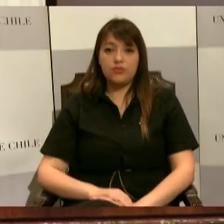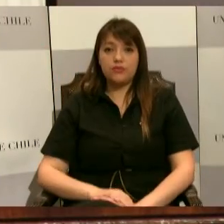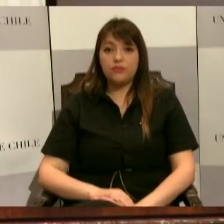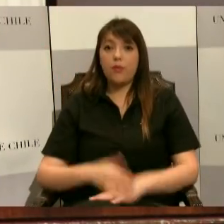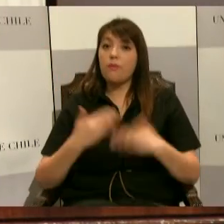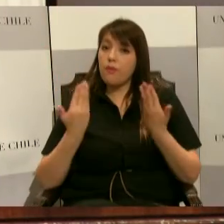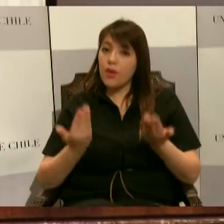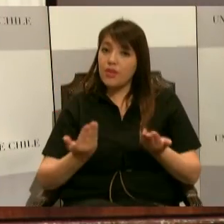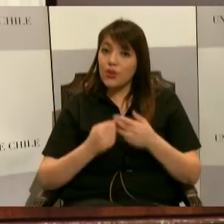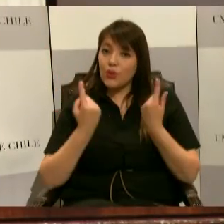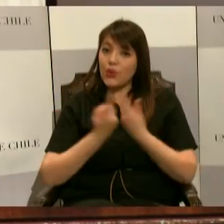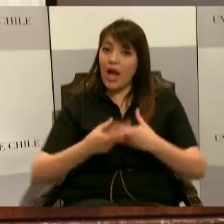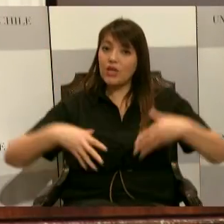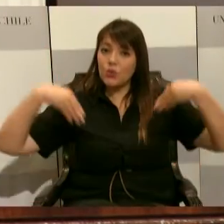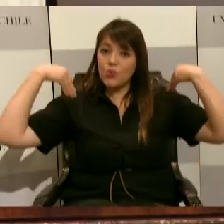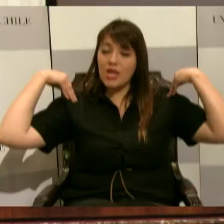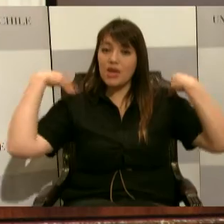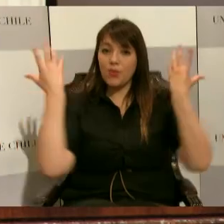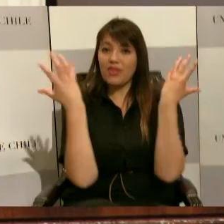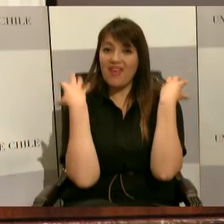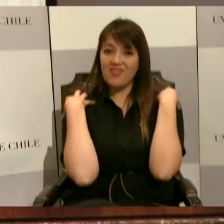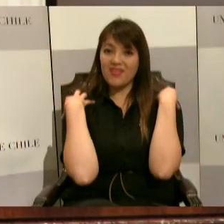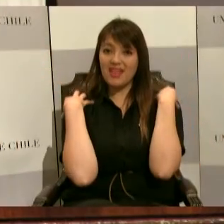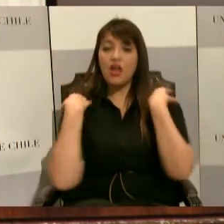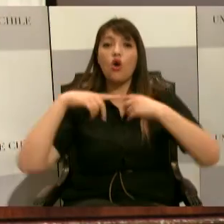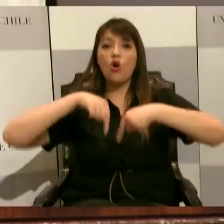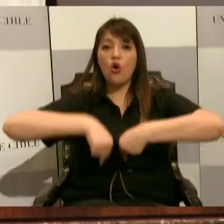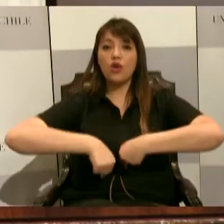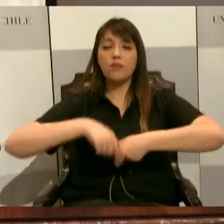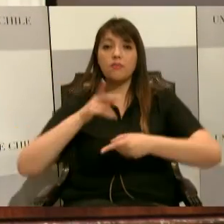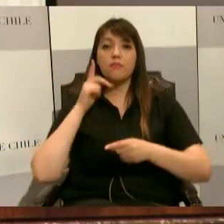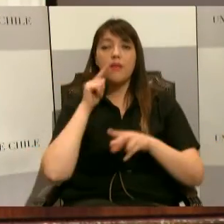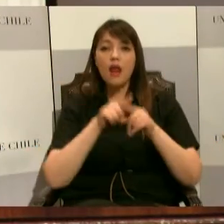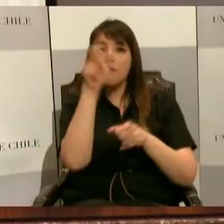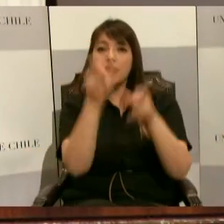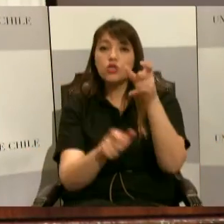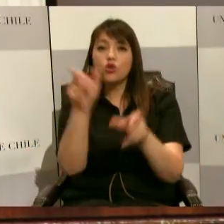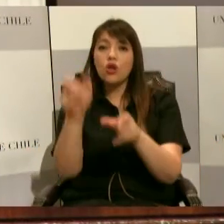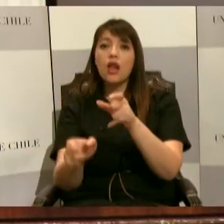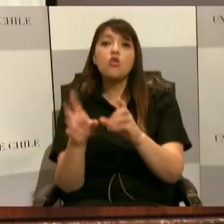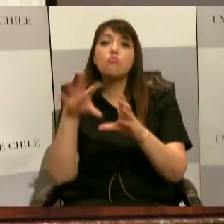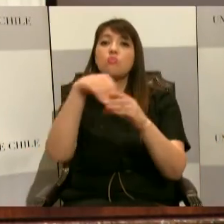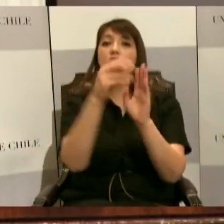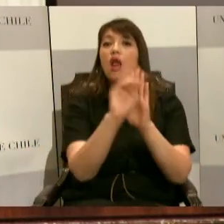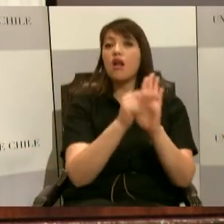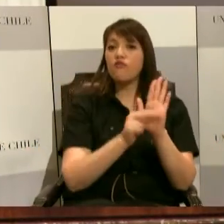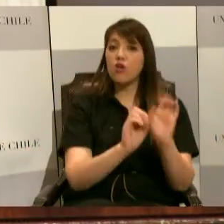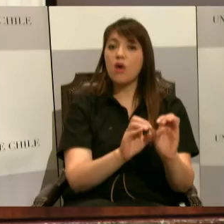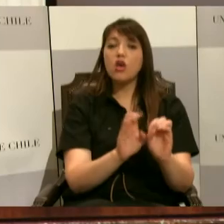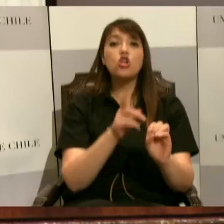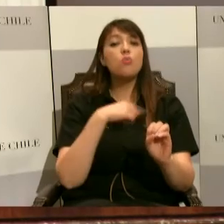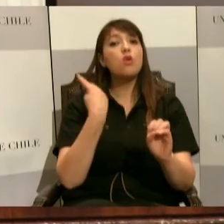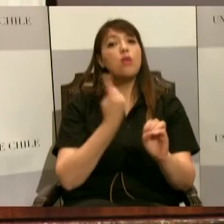por eso que debemos asumir responsablemente que hoy, para quien no quieren que haya una reforma, el problema